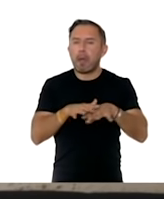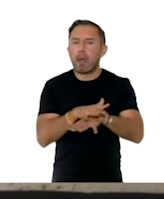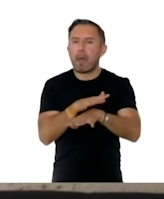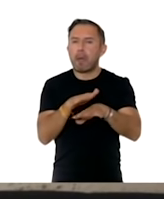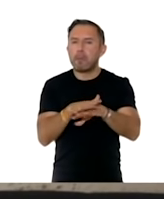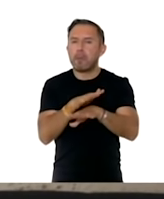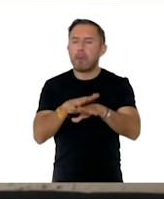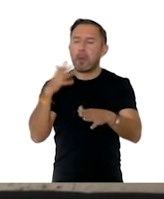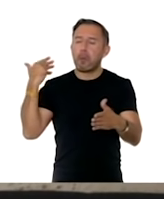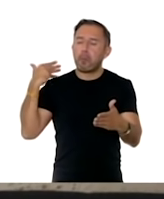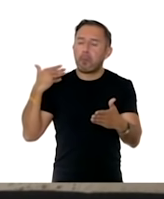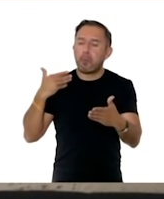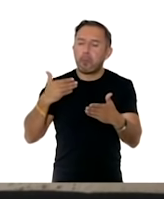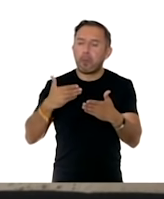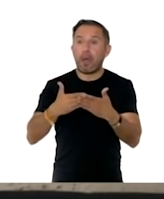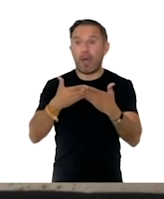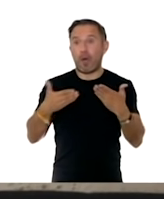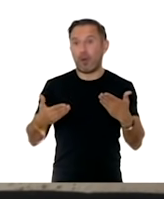esta manera.